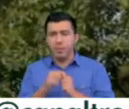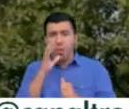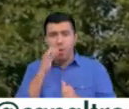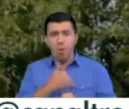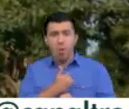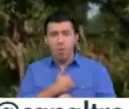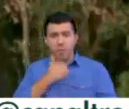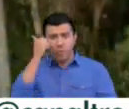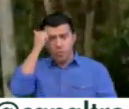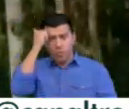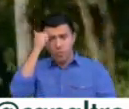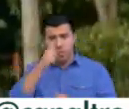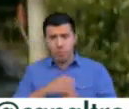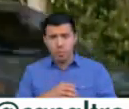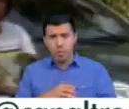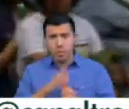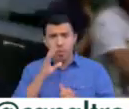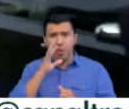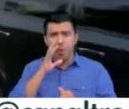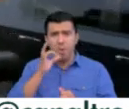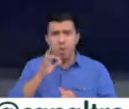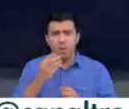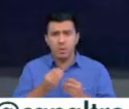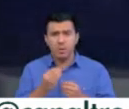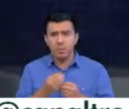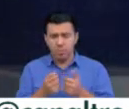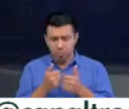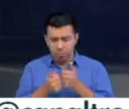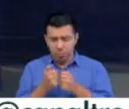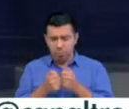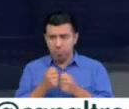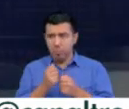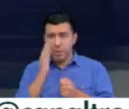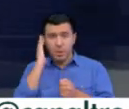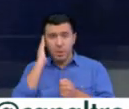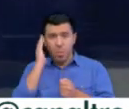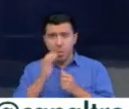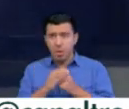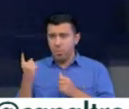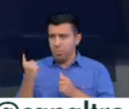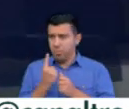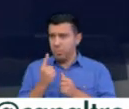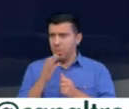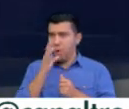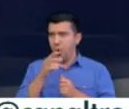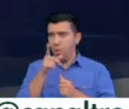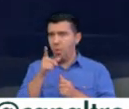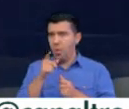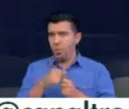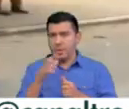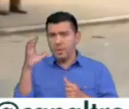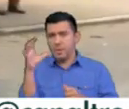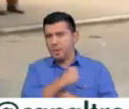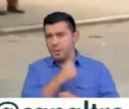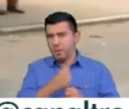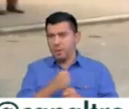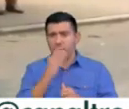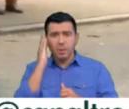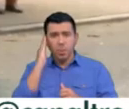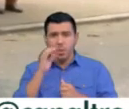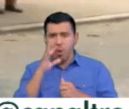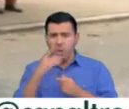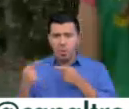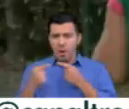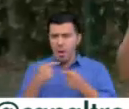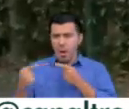docente, quien según las autoridades estaba manipulando su celular, y en una oportunidad fue abordado por este sujeto que pretendía arrebatárselo. Fue en medio del